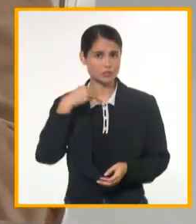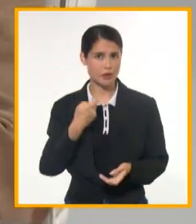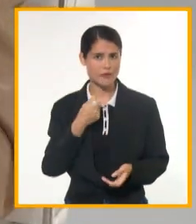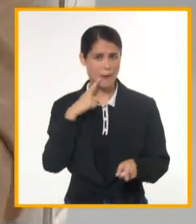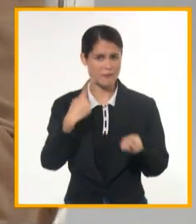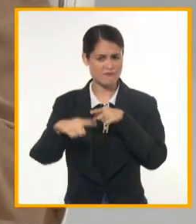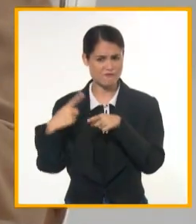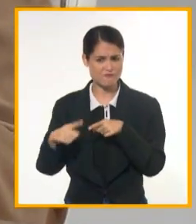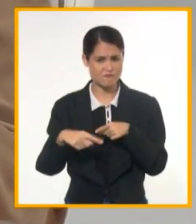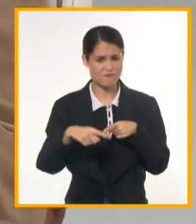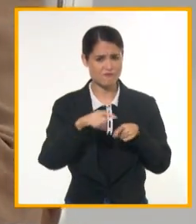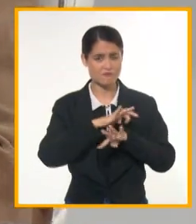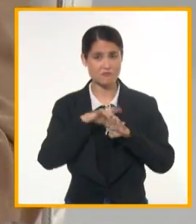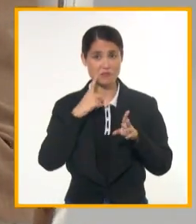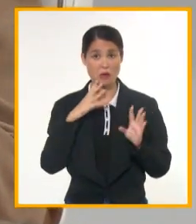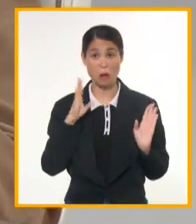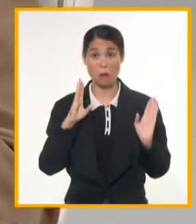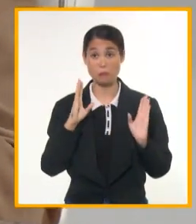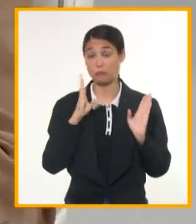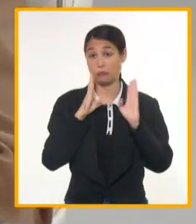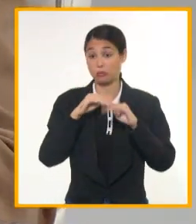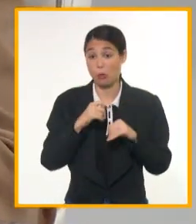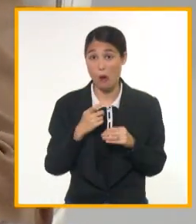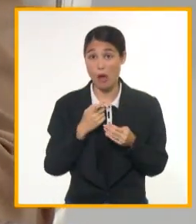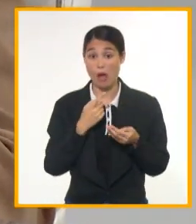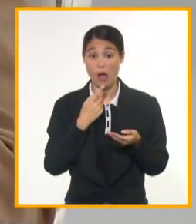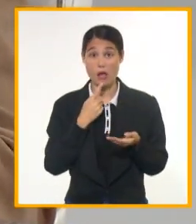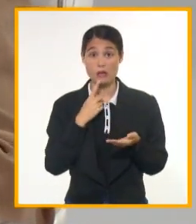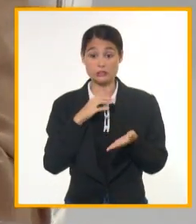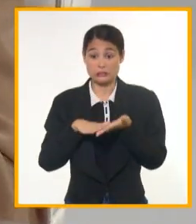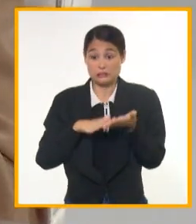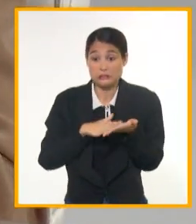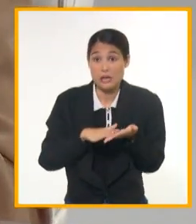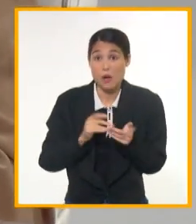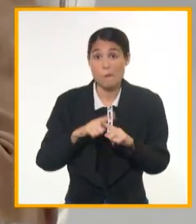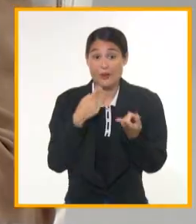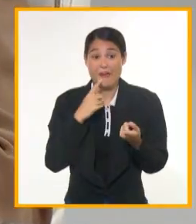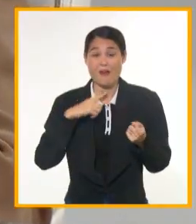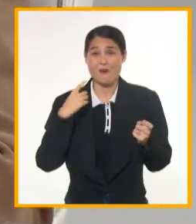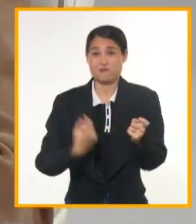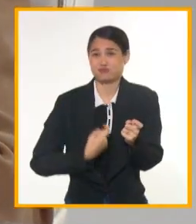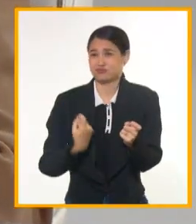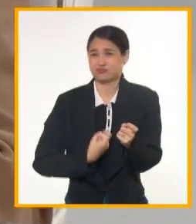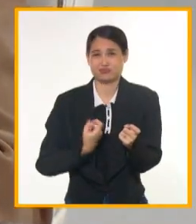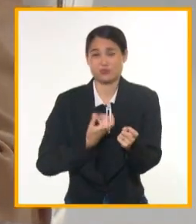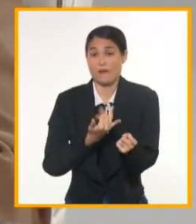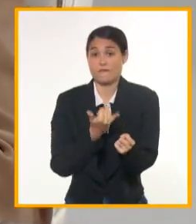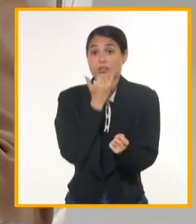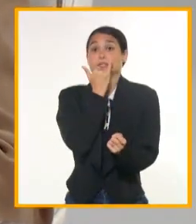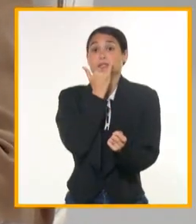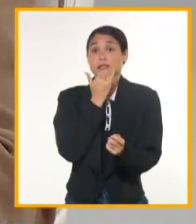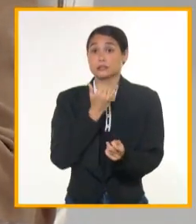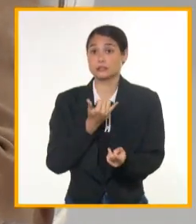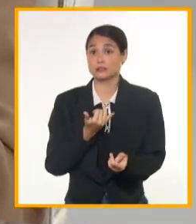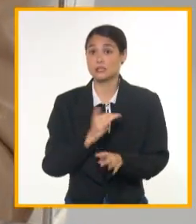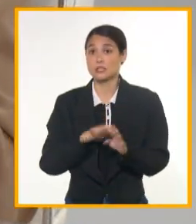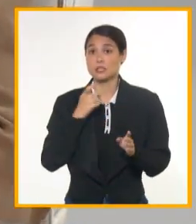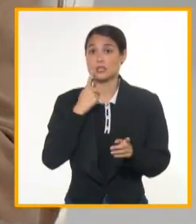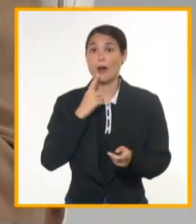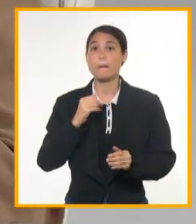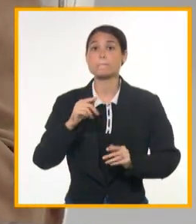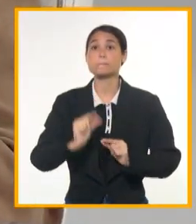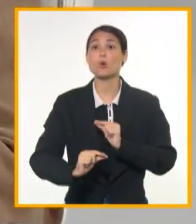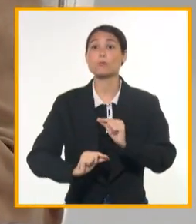recursos que se han facilitado y que se han perdido porque la guerra solamente, y lo decía hace unos instantes, ha servido para